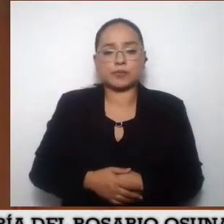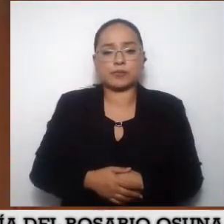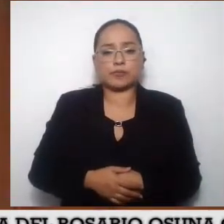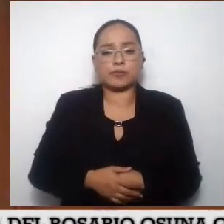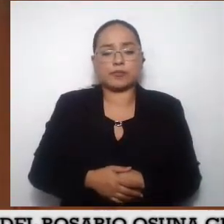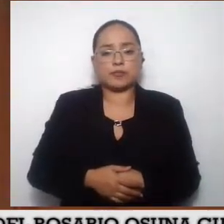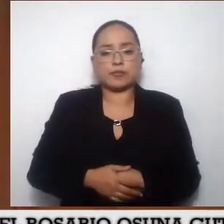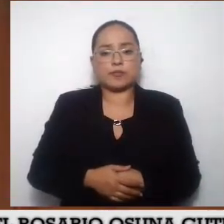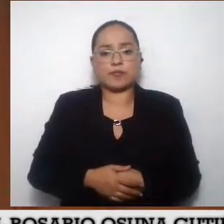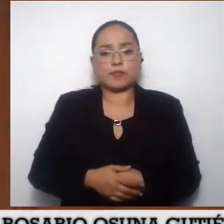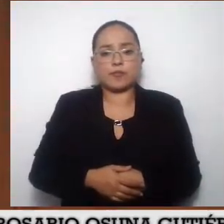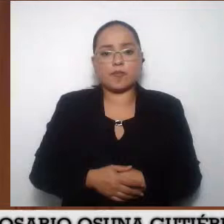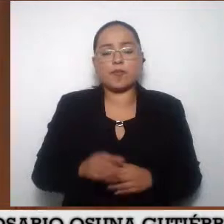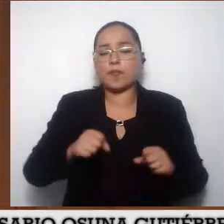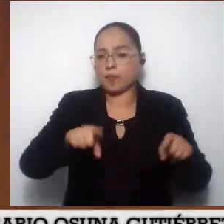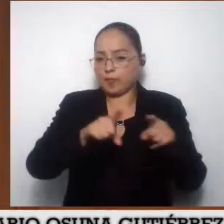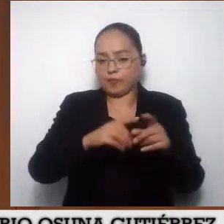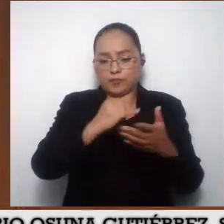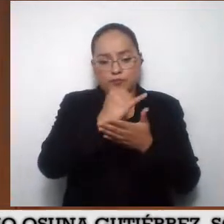Una imagen más.